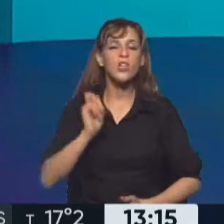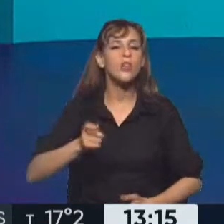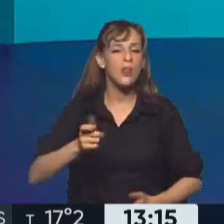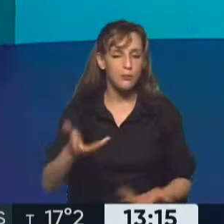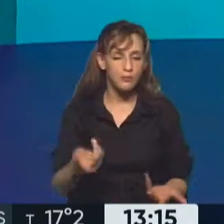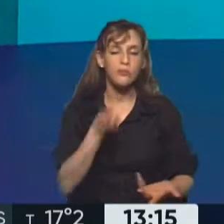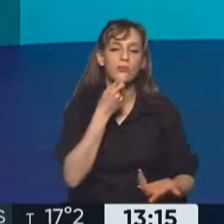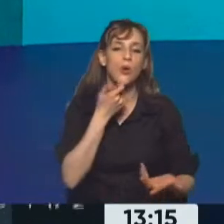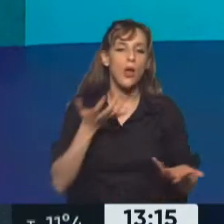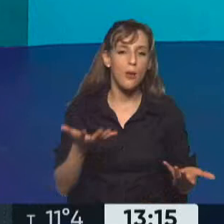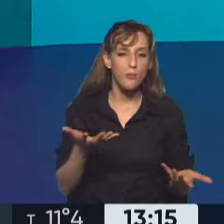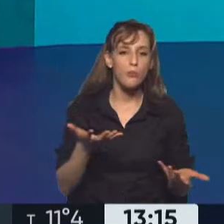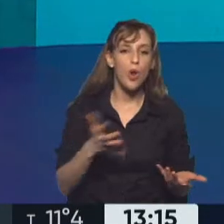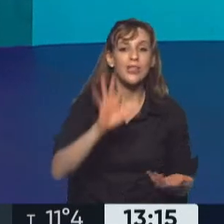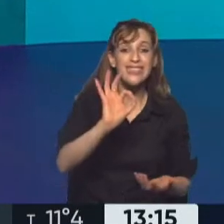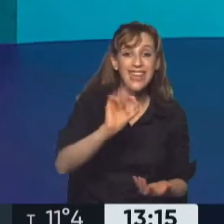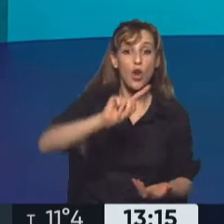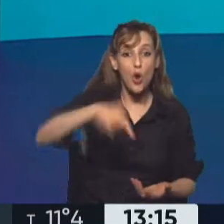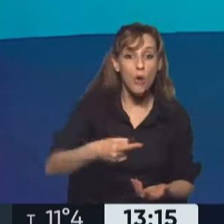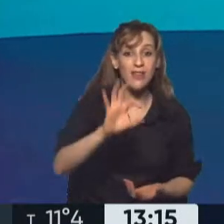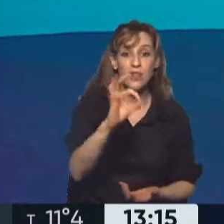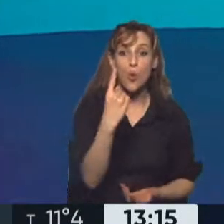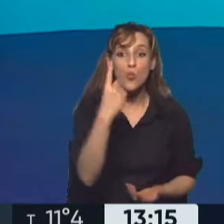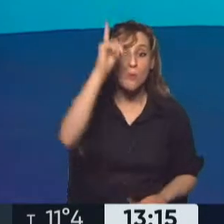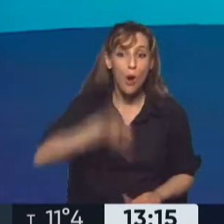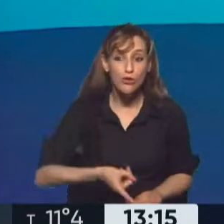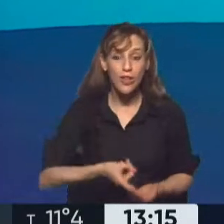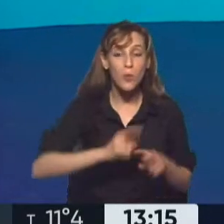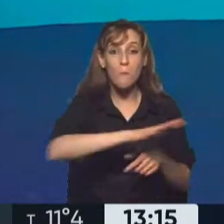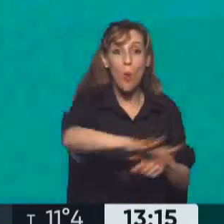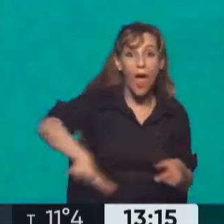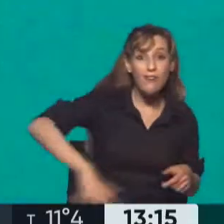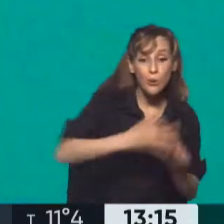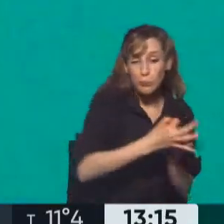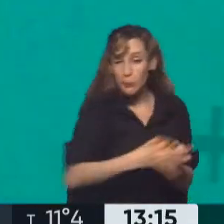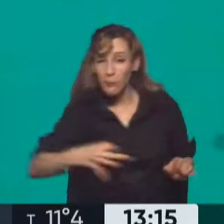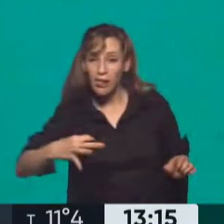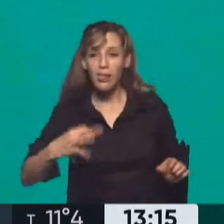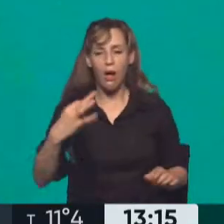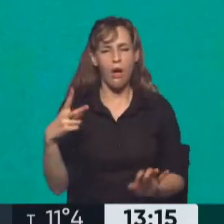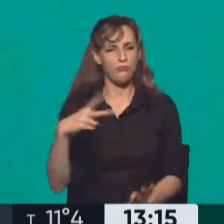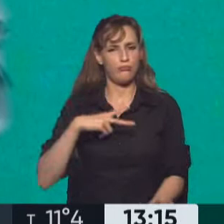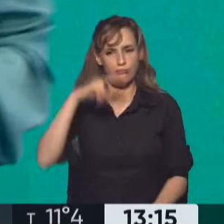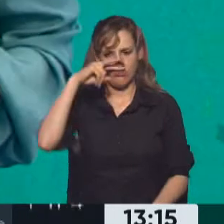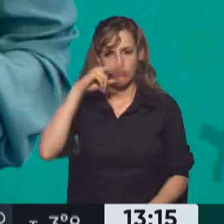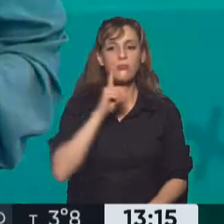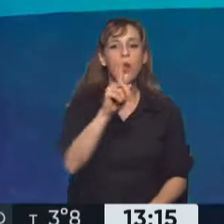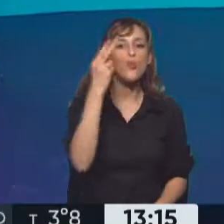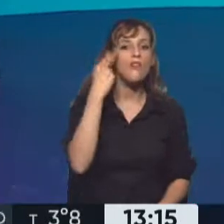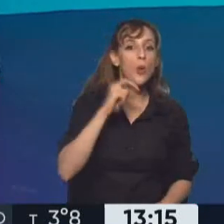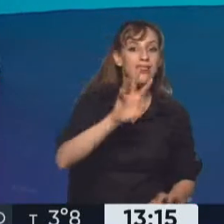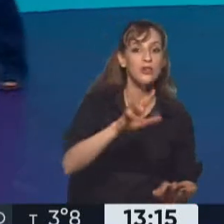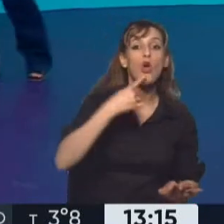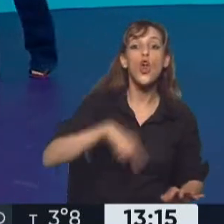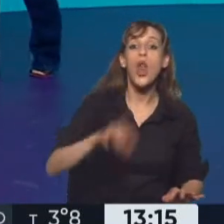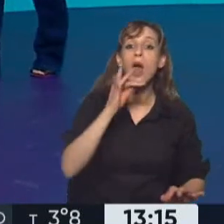ejemplo, los multimillonarios son el 0,01% de la población. Los que están bien arriba. Hace desde 1995 que esta línea azul,